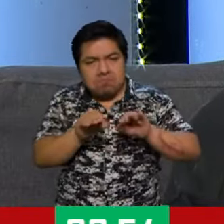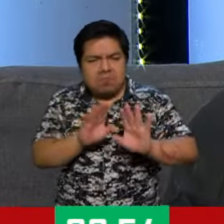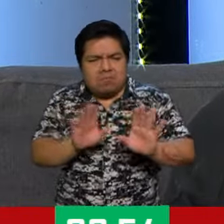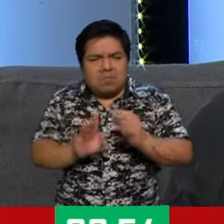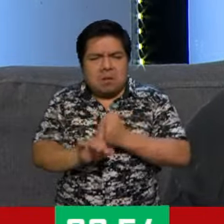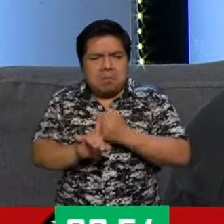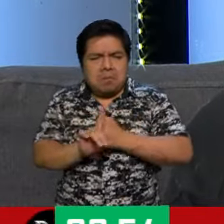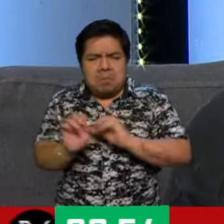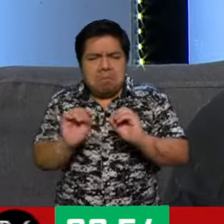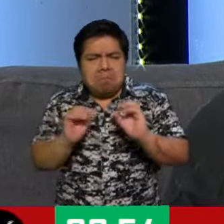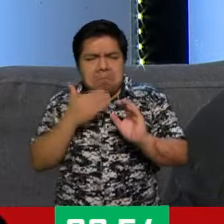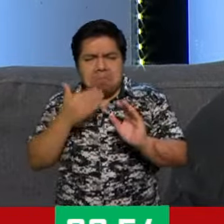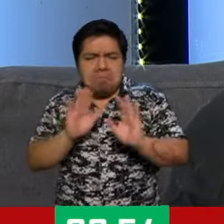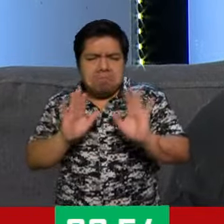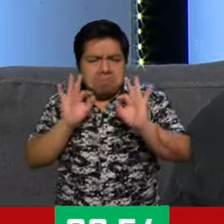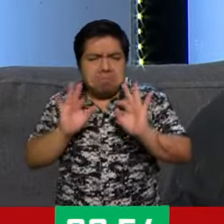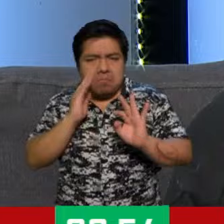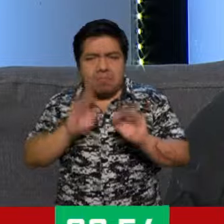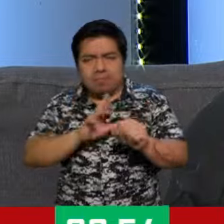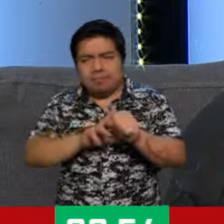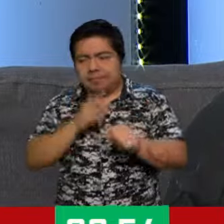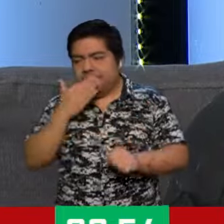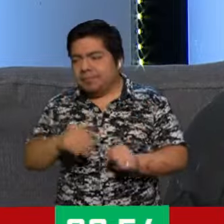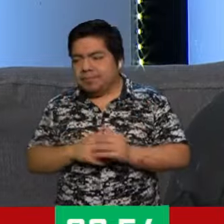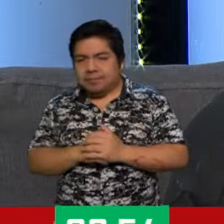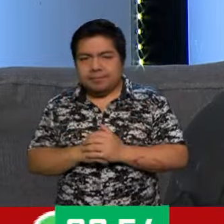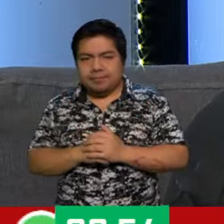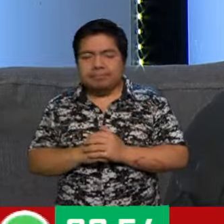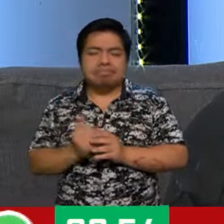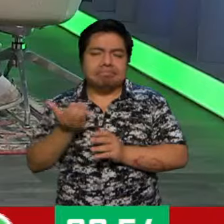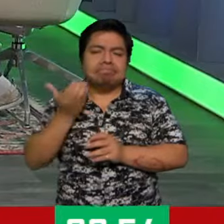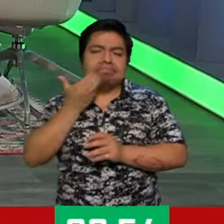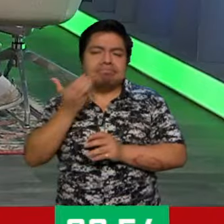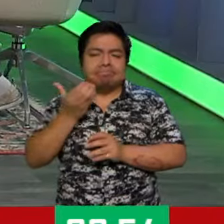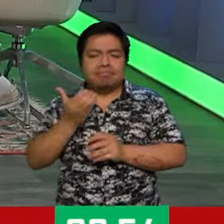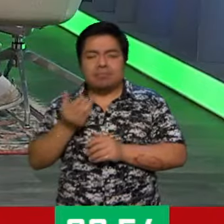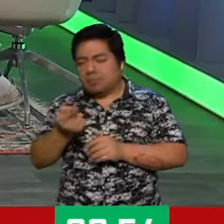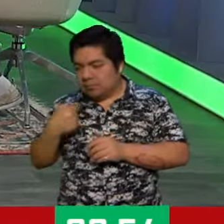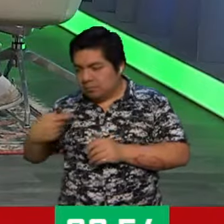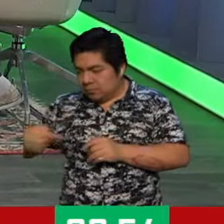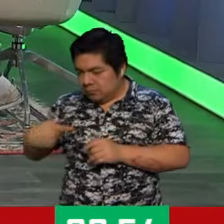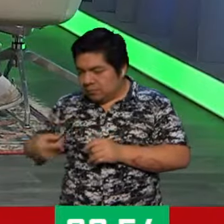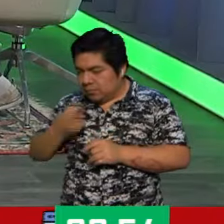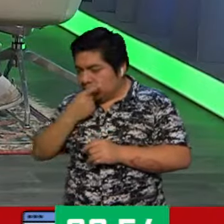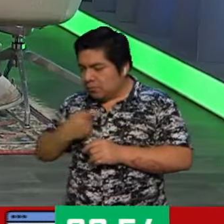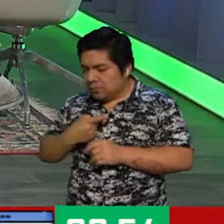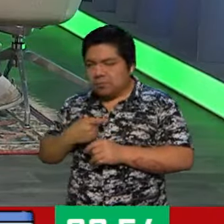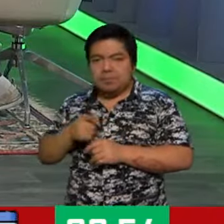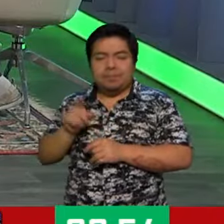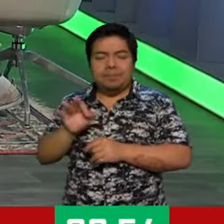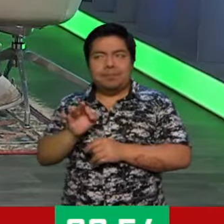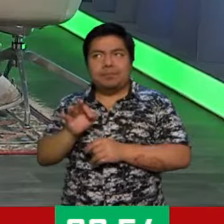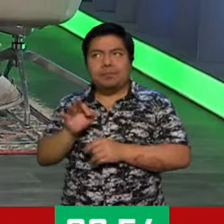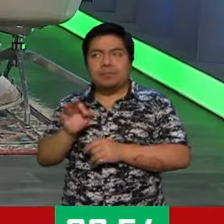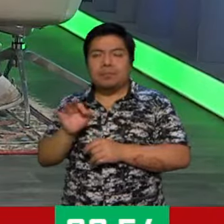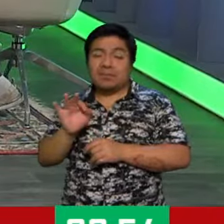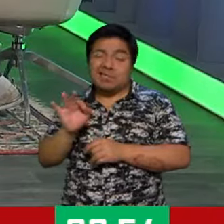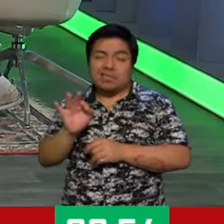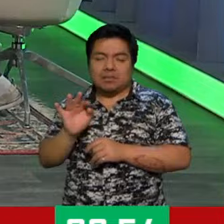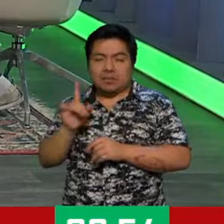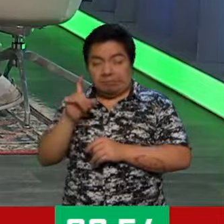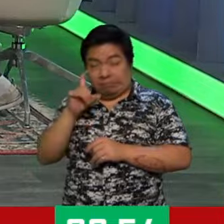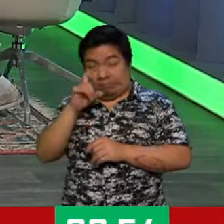tenido problema alguno, la verdad. Pero, eso está chido. Claro, bueno. Claro, retomando la pregunta de ustedes, yo creo que es algo muy muy complejo